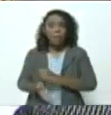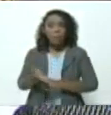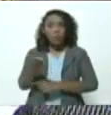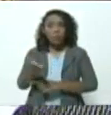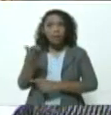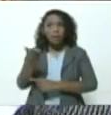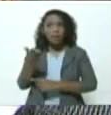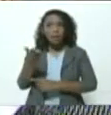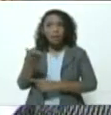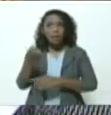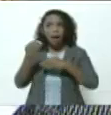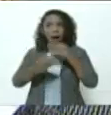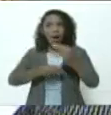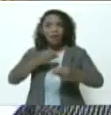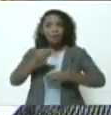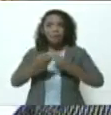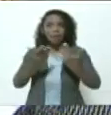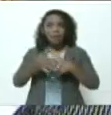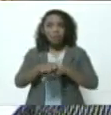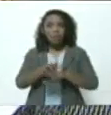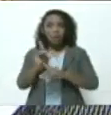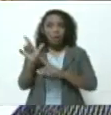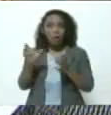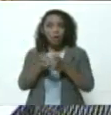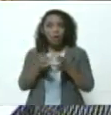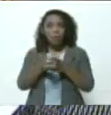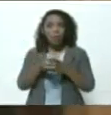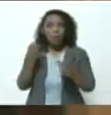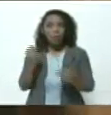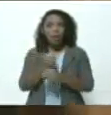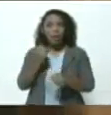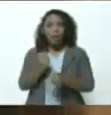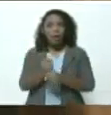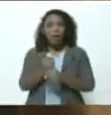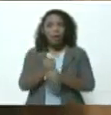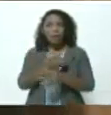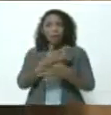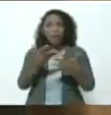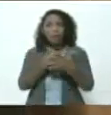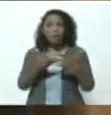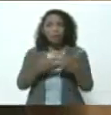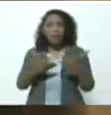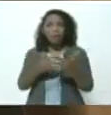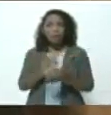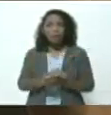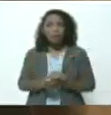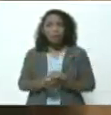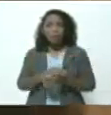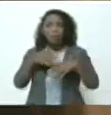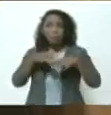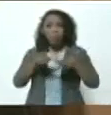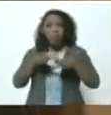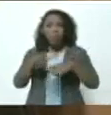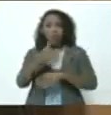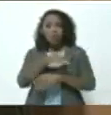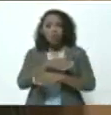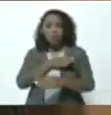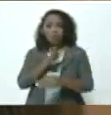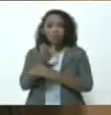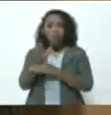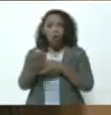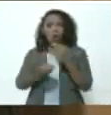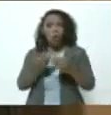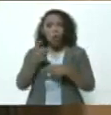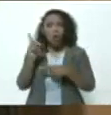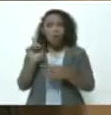de emplear y de incluir en los equipos de elaboración de textiles y de utilería en las locaciones donde estuvieron. ¿Cómo fue